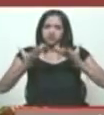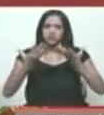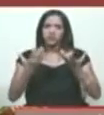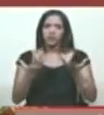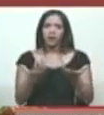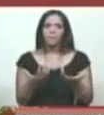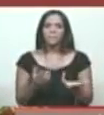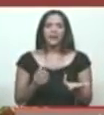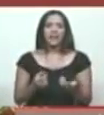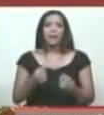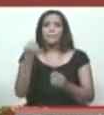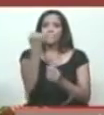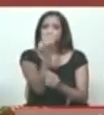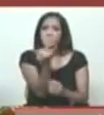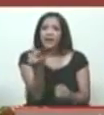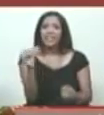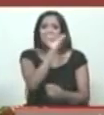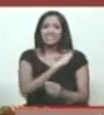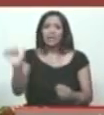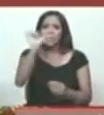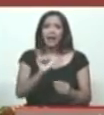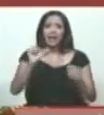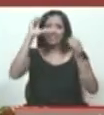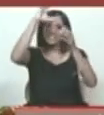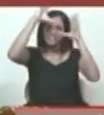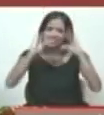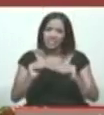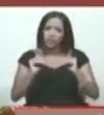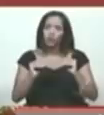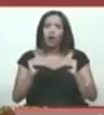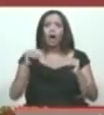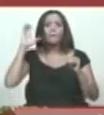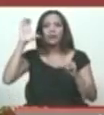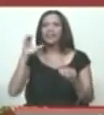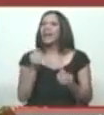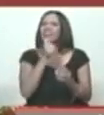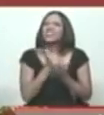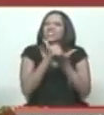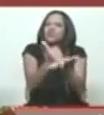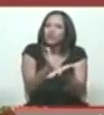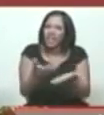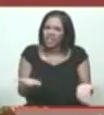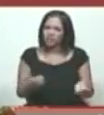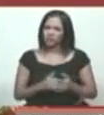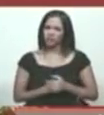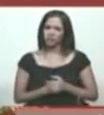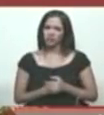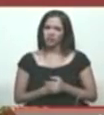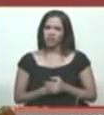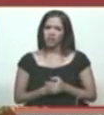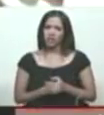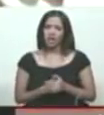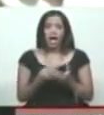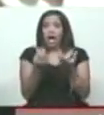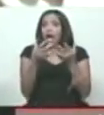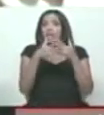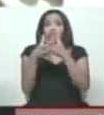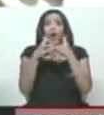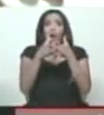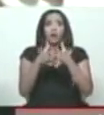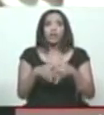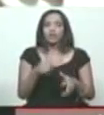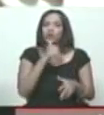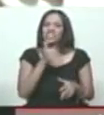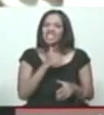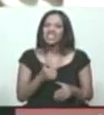varias semanas sin luz a un país. Dios mío, ¿a quién beneficia eso? ¿Ah? Al imperialismo norteamericano. ¿Quién tiene